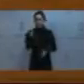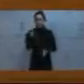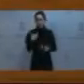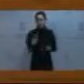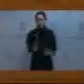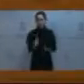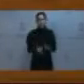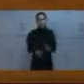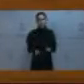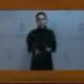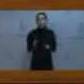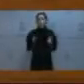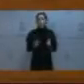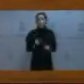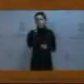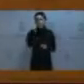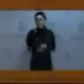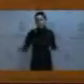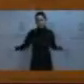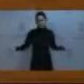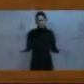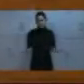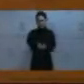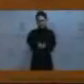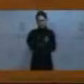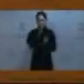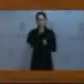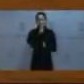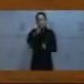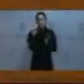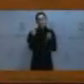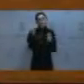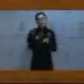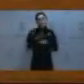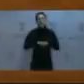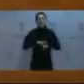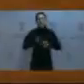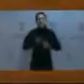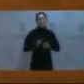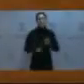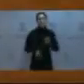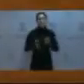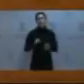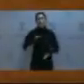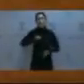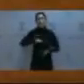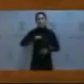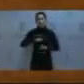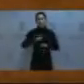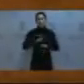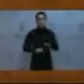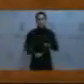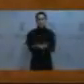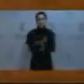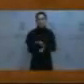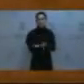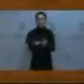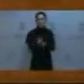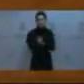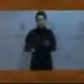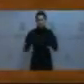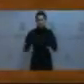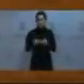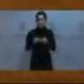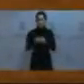pérdida de población infantil comprometería seriamente la capacidad de generación de población en el futuro en estas